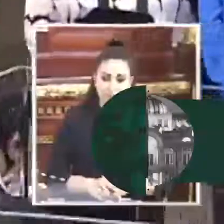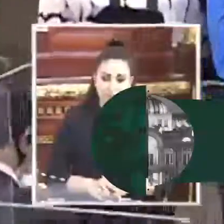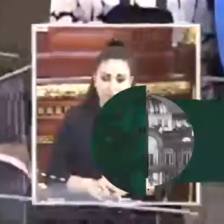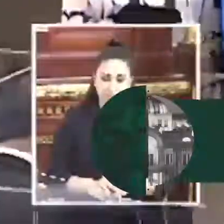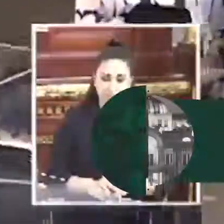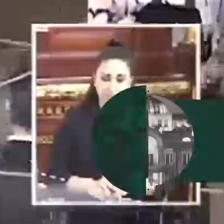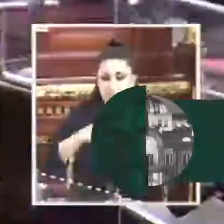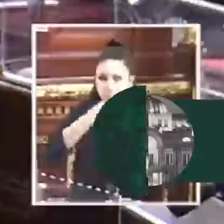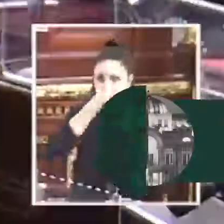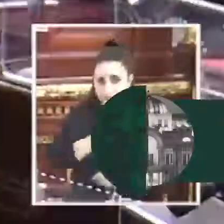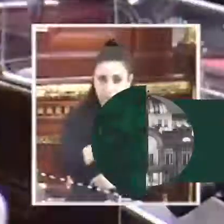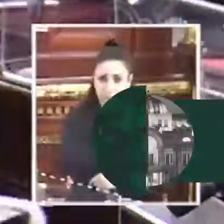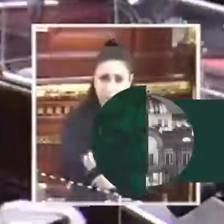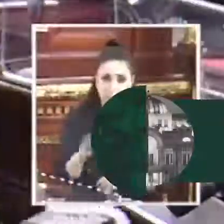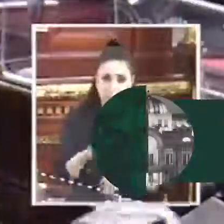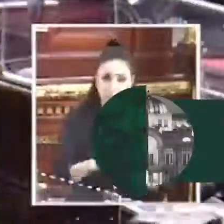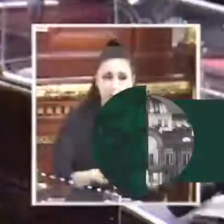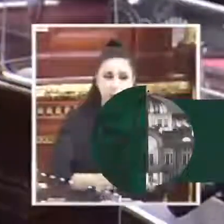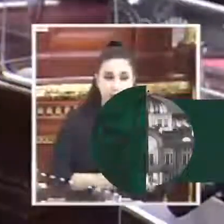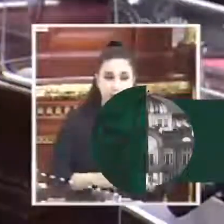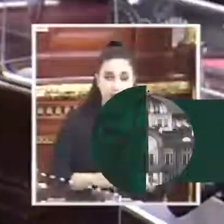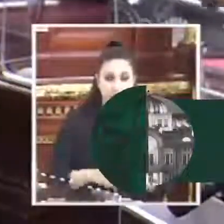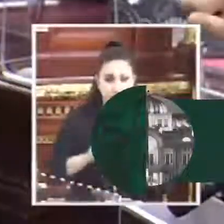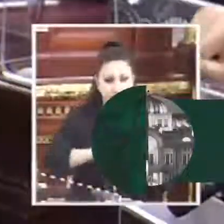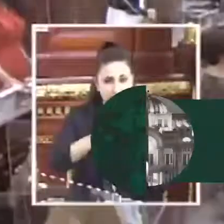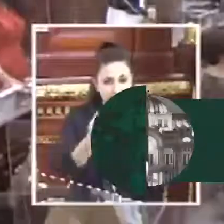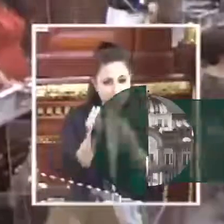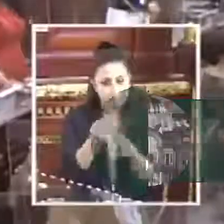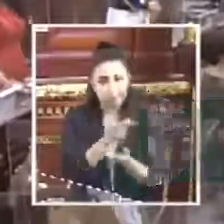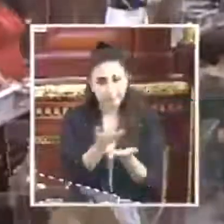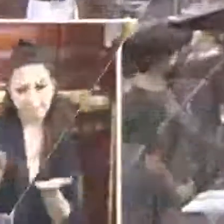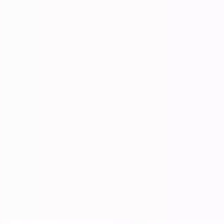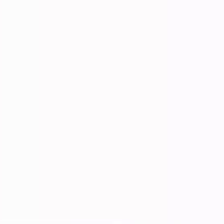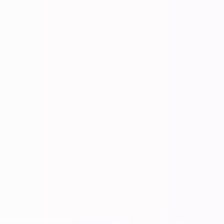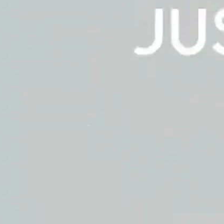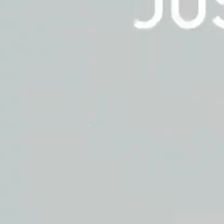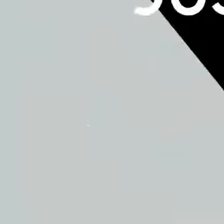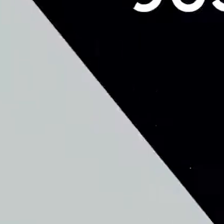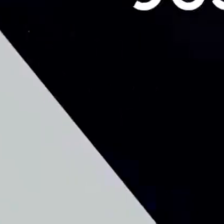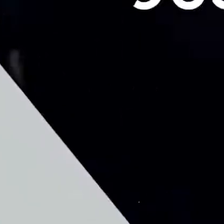comprobación de las cualidades del perfil de Calvario Guzmán Francisco para ocupar el cargo.